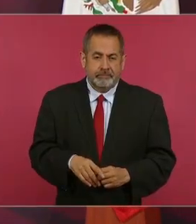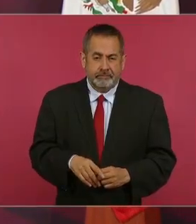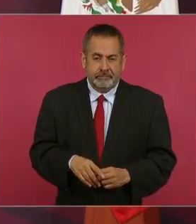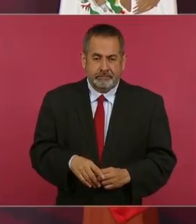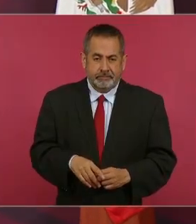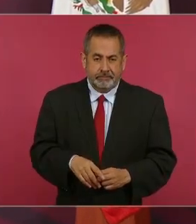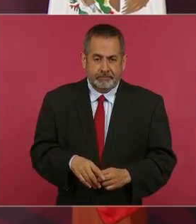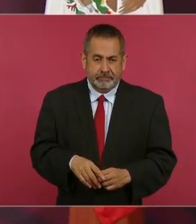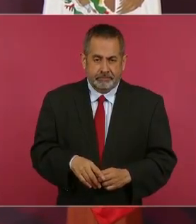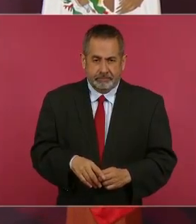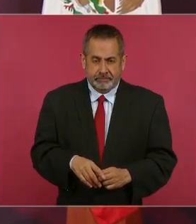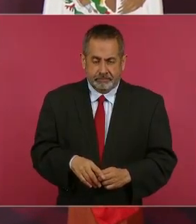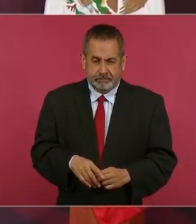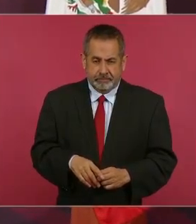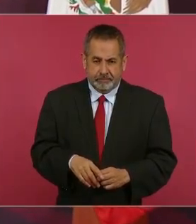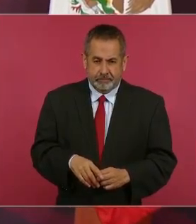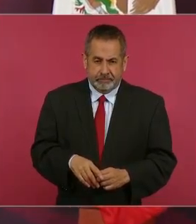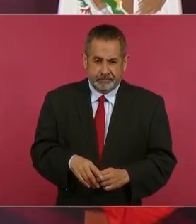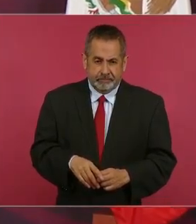La